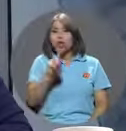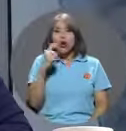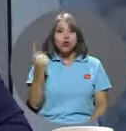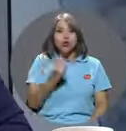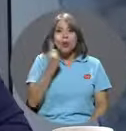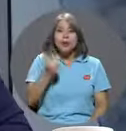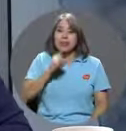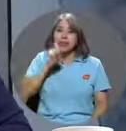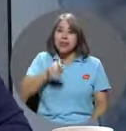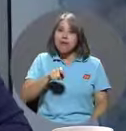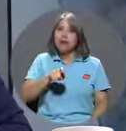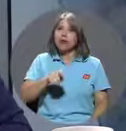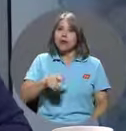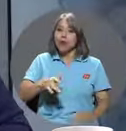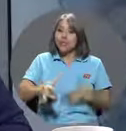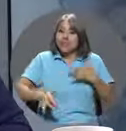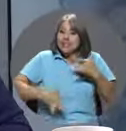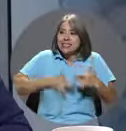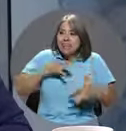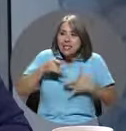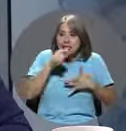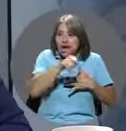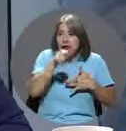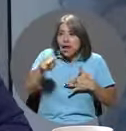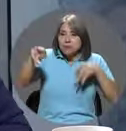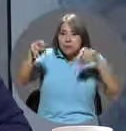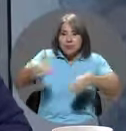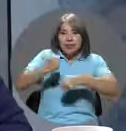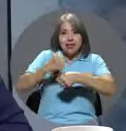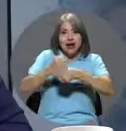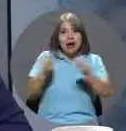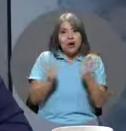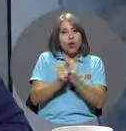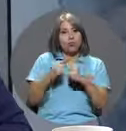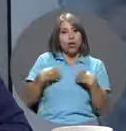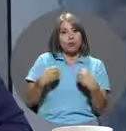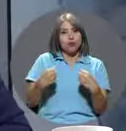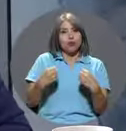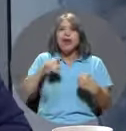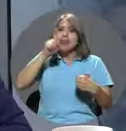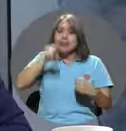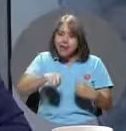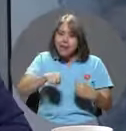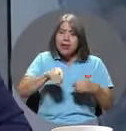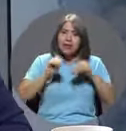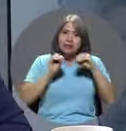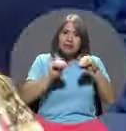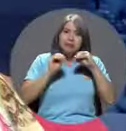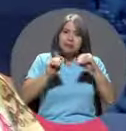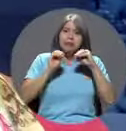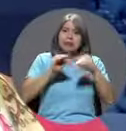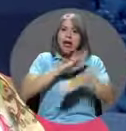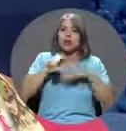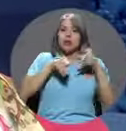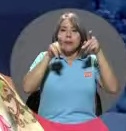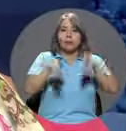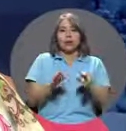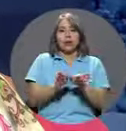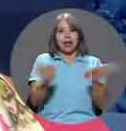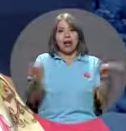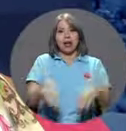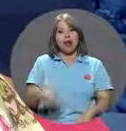es la sensibilización, digamos, del personal médico, sino también de toda la población en general, ¿verdad? Porque como ustedes dicen, la persona